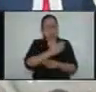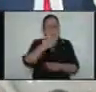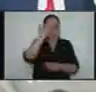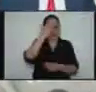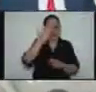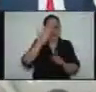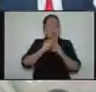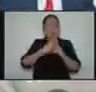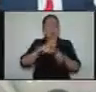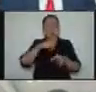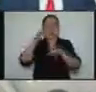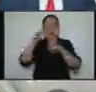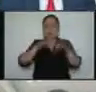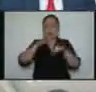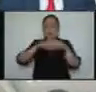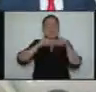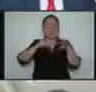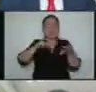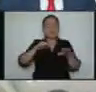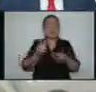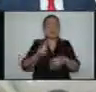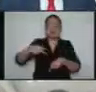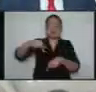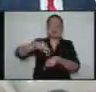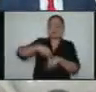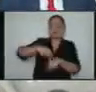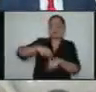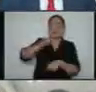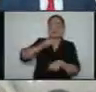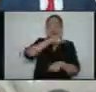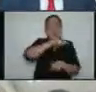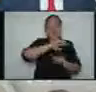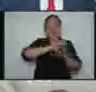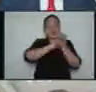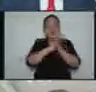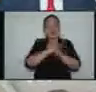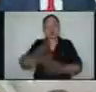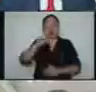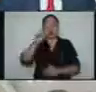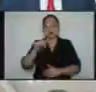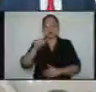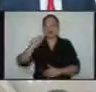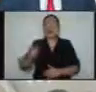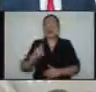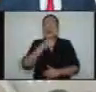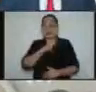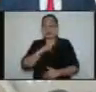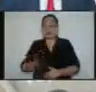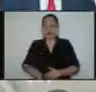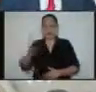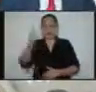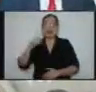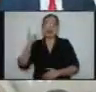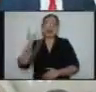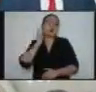porque se consolida una candidatura a una diputación federal ya